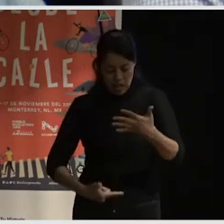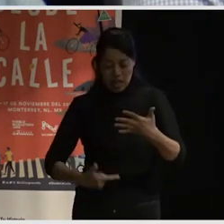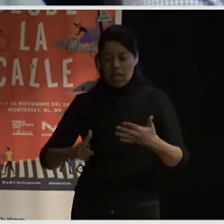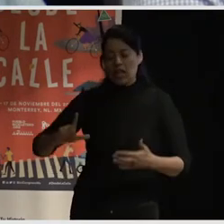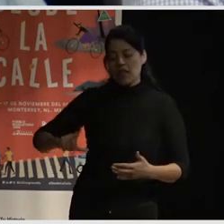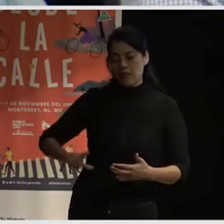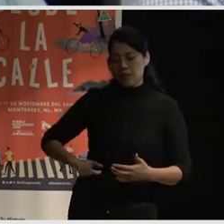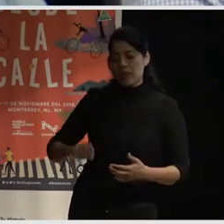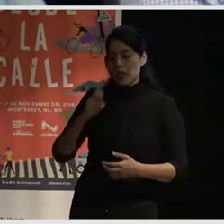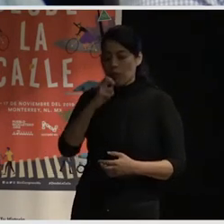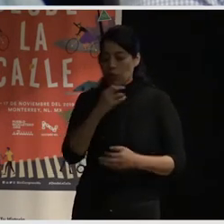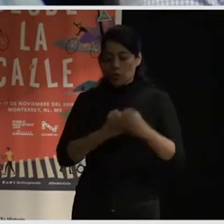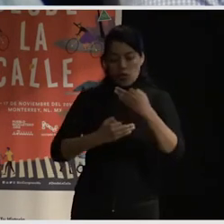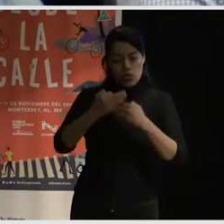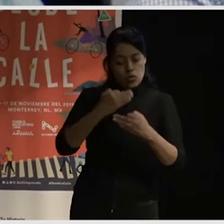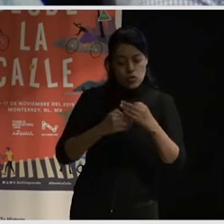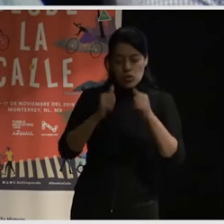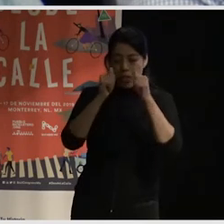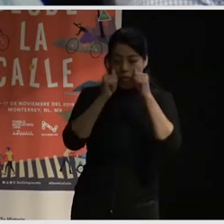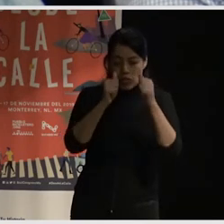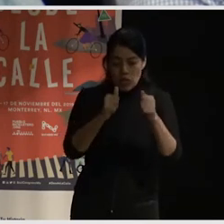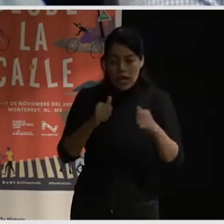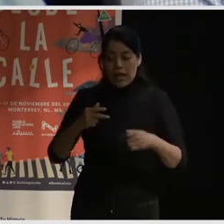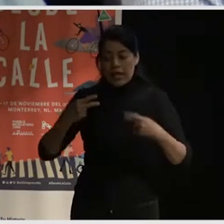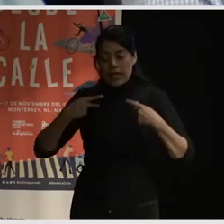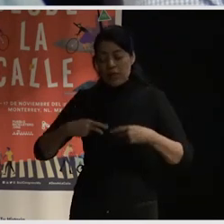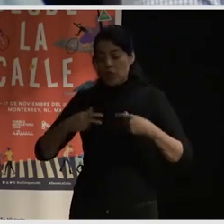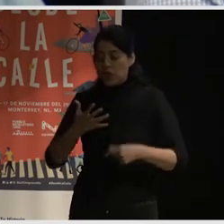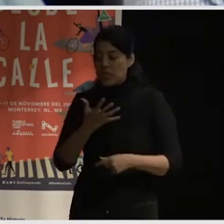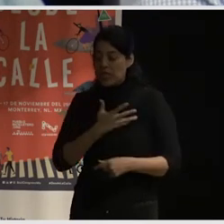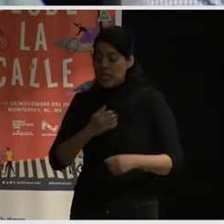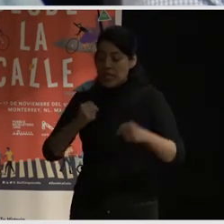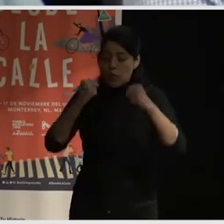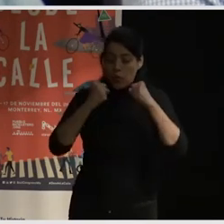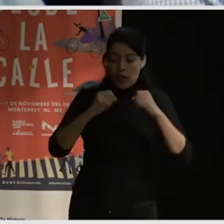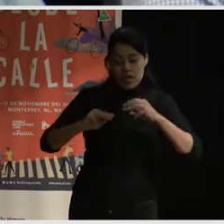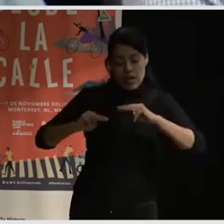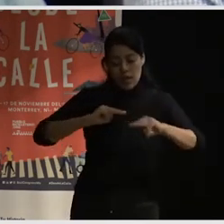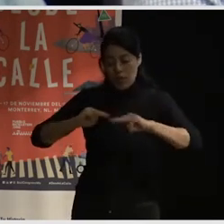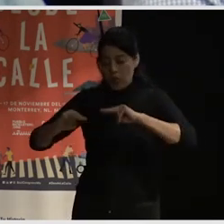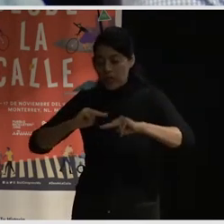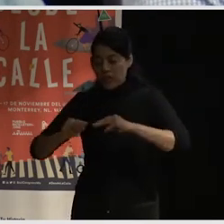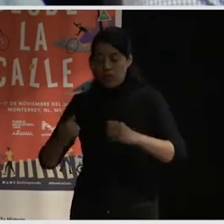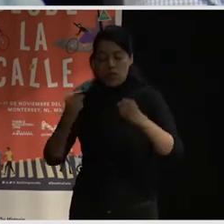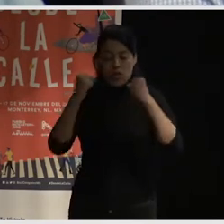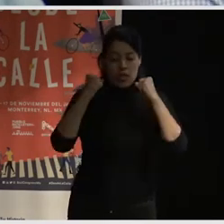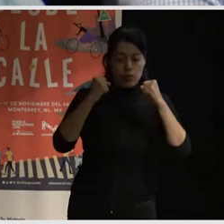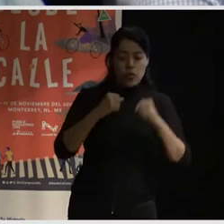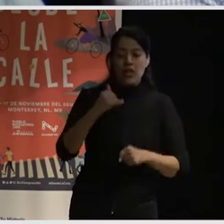eso es que estamos muy enfocados al tema del poder de la gente el poder de la movilización y el poder de